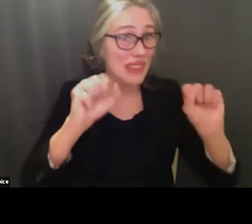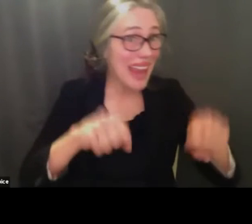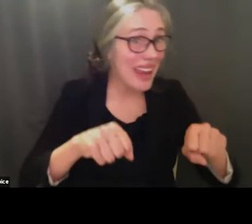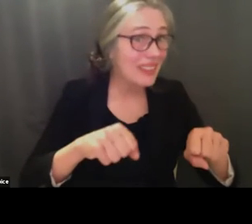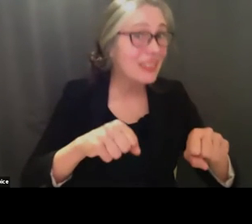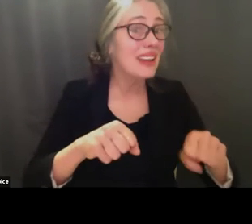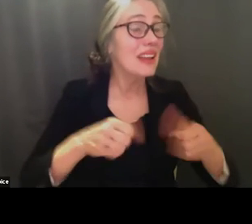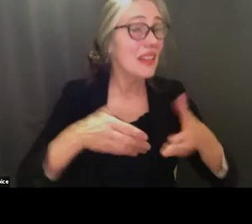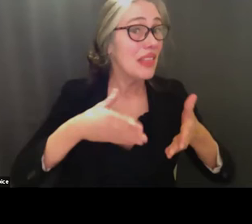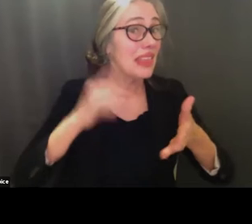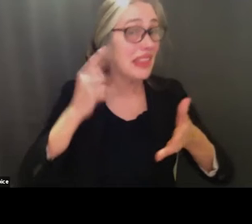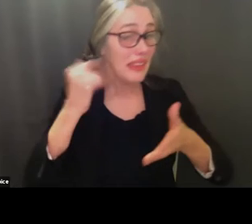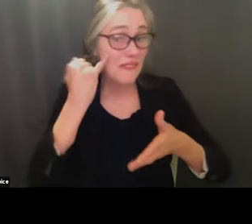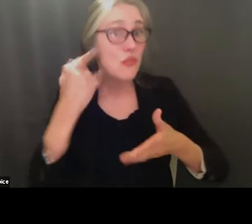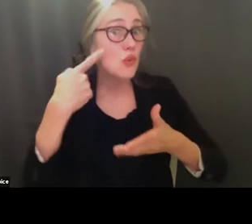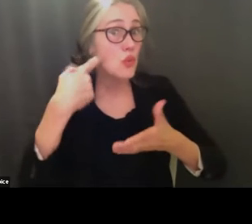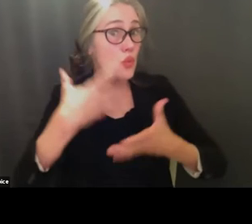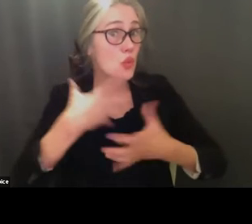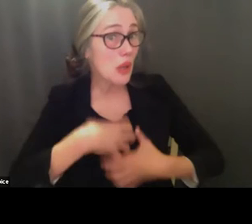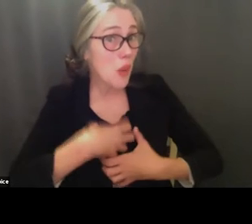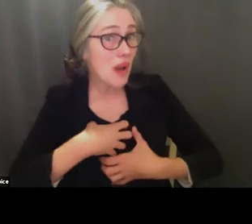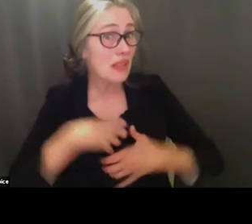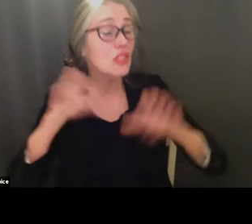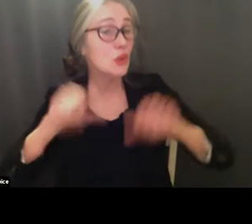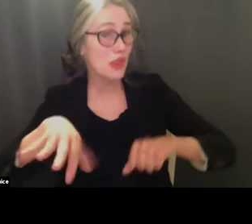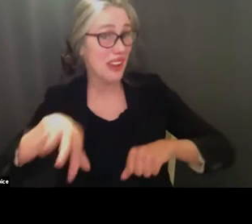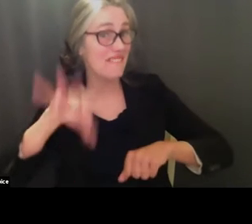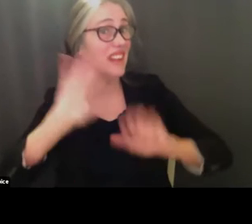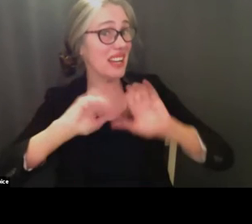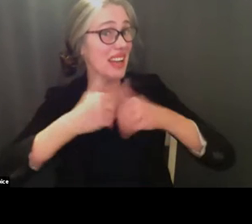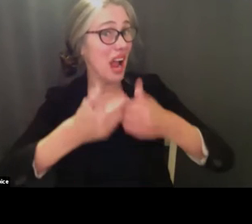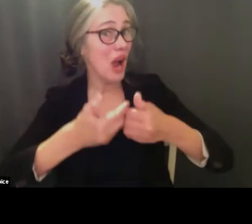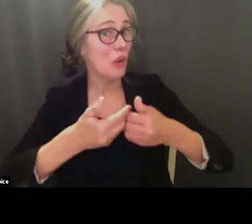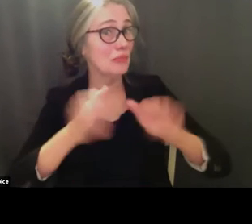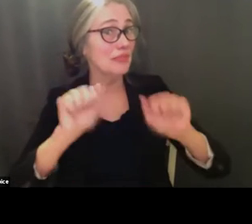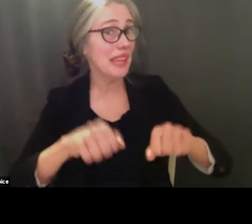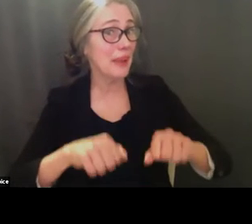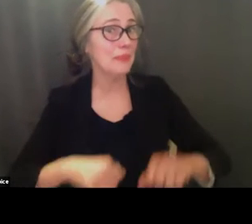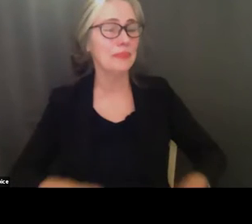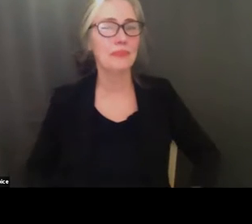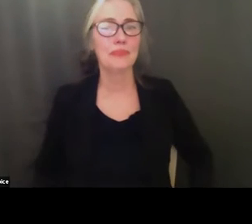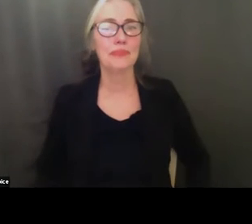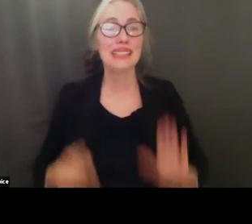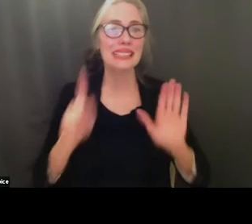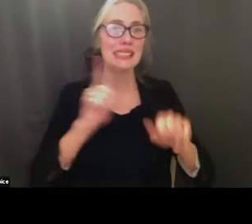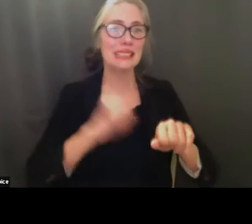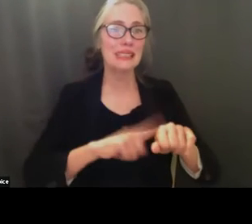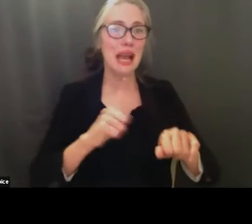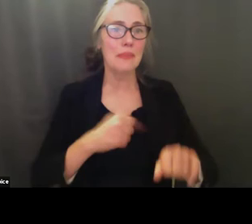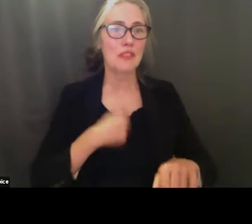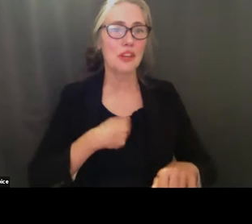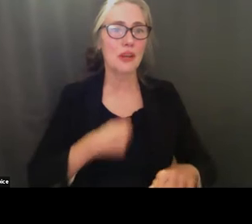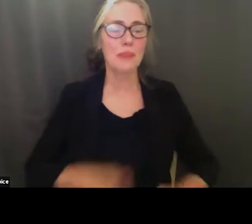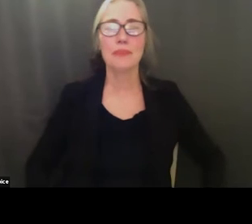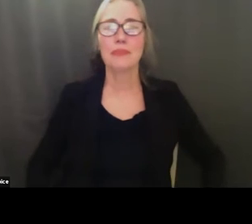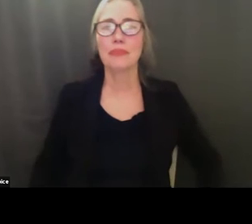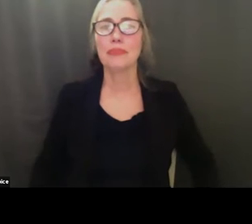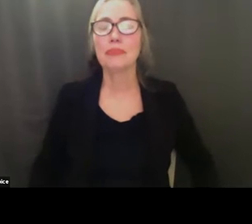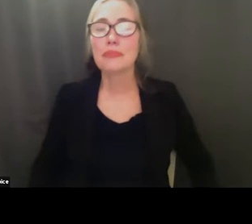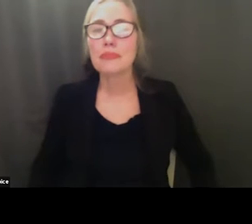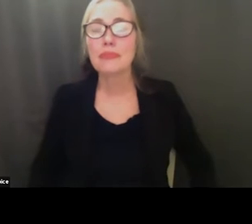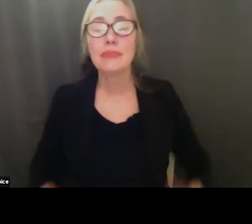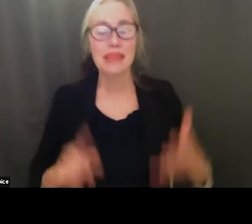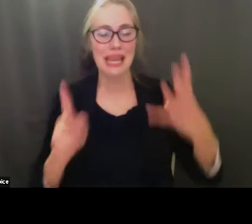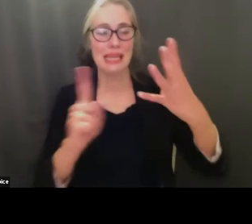auditorio de una escuela, por ejemplo. Ya se le acabó el tiempo, señor. Ahora vamos a tener a las siguientes cuatro personas que son